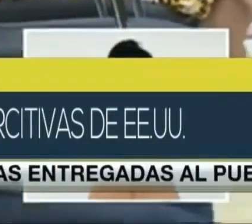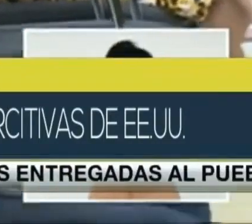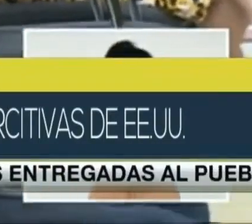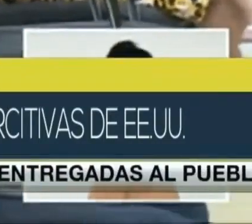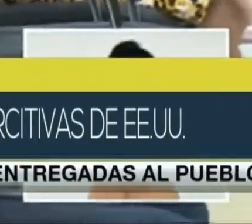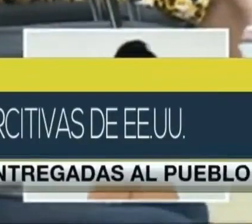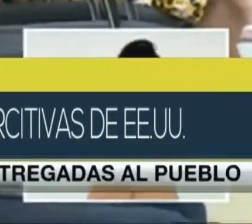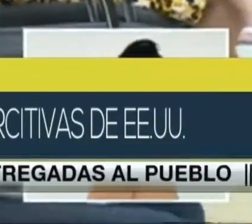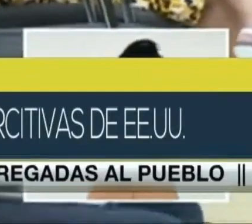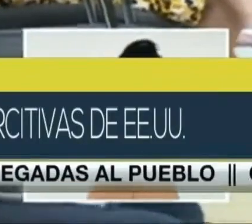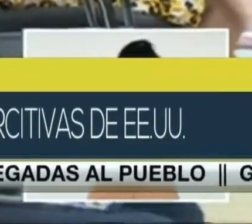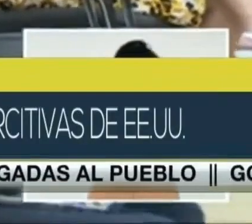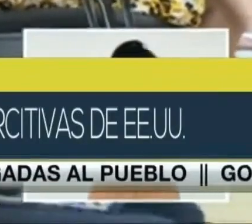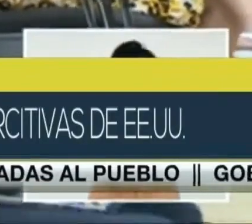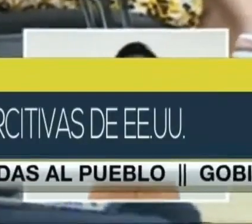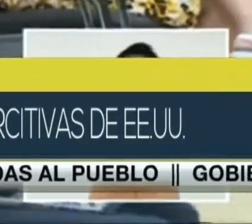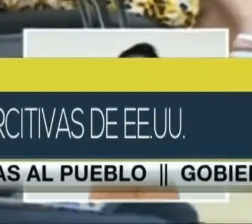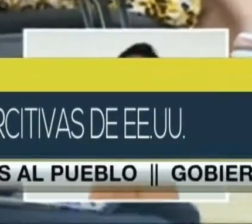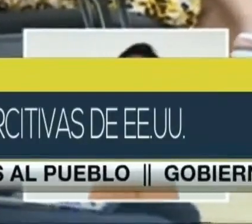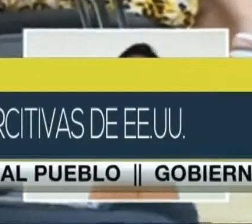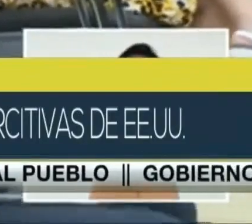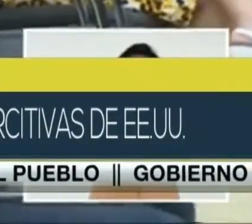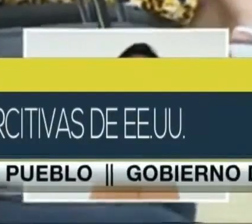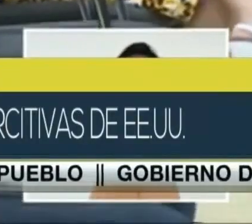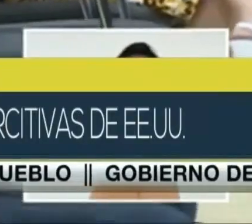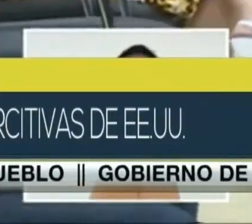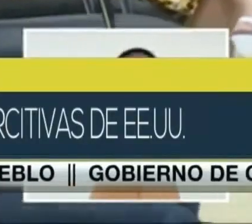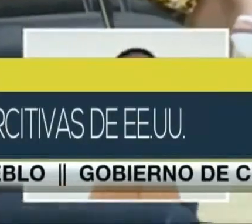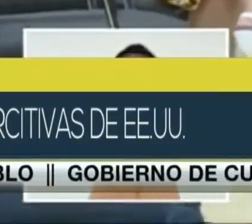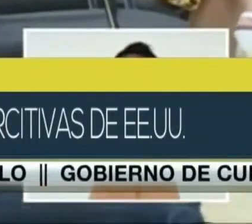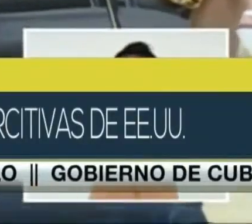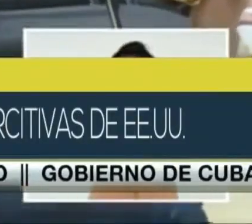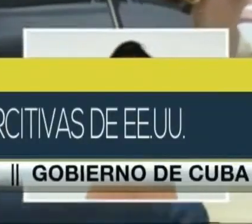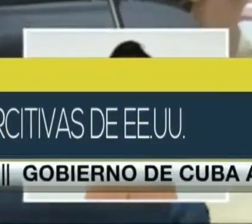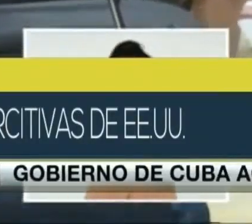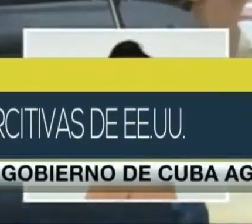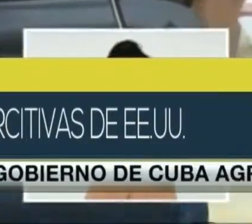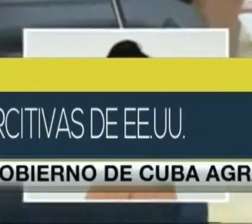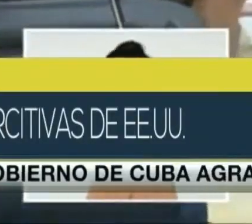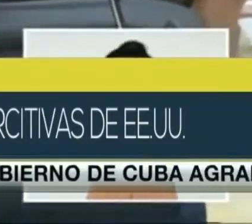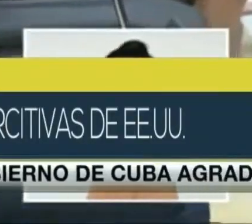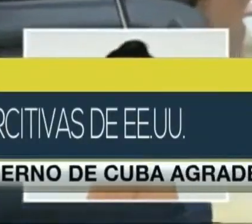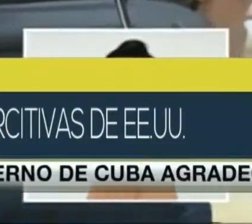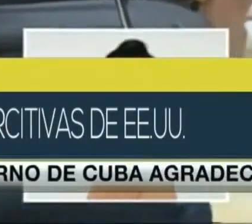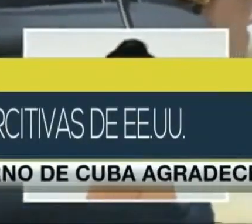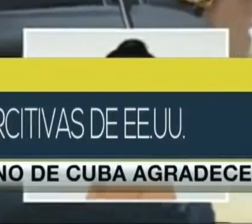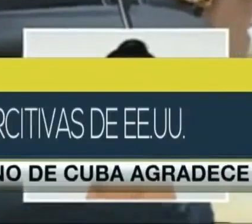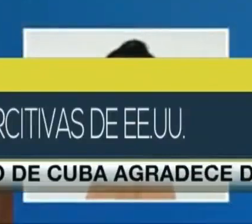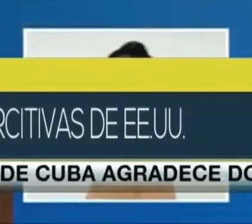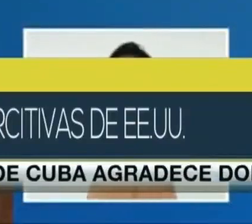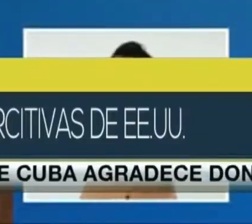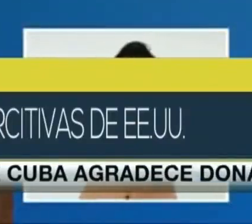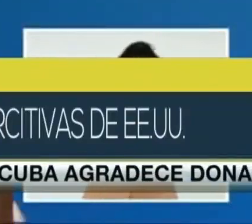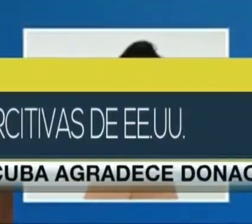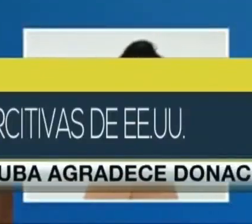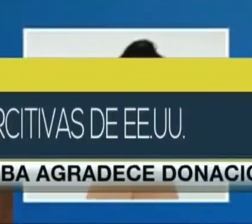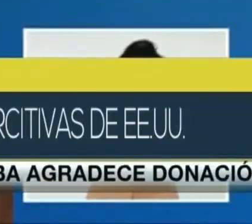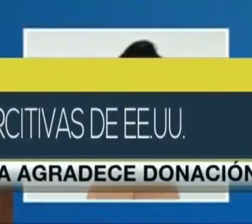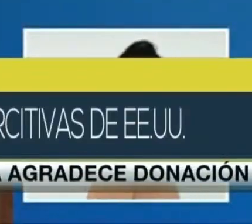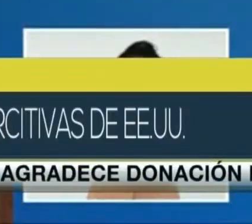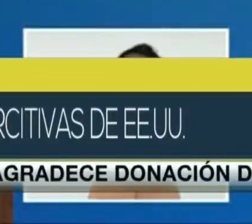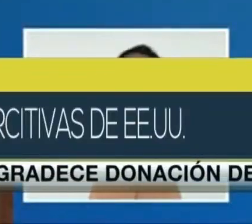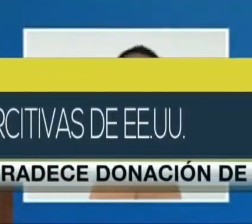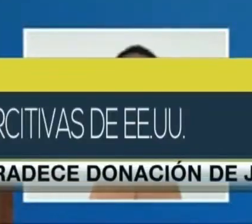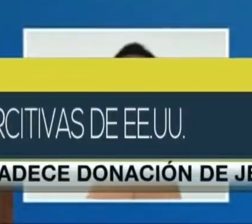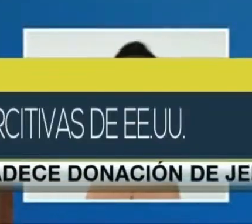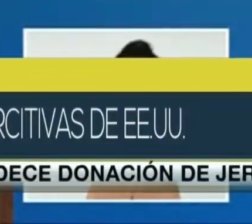aplicación práctica y vigencia legal no solo las medidas de bloqueo a Cuba que tanto daño humanitario y